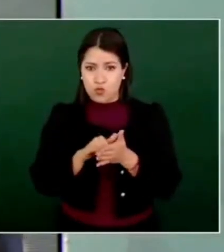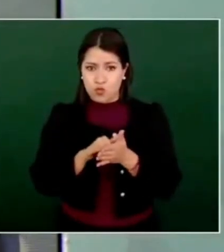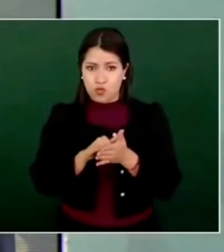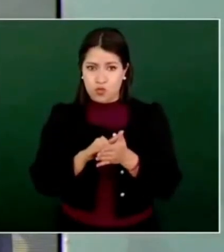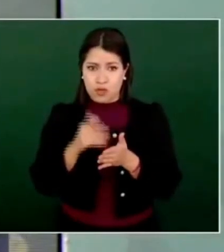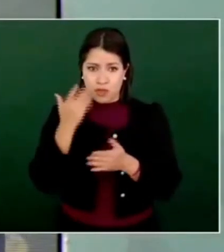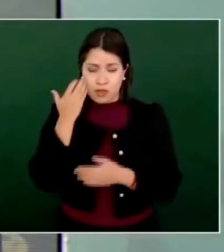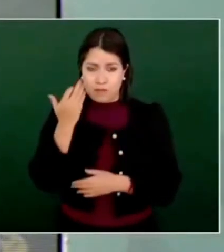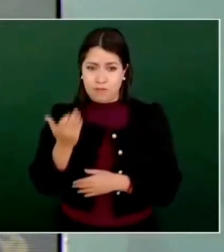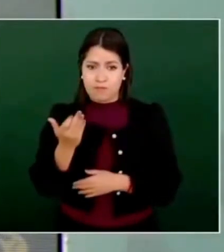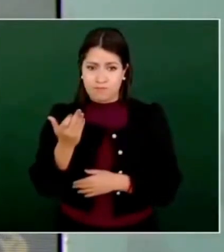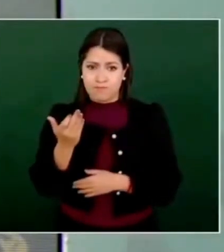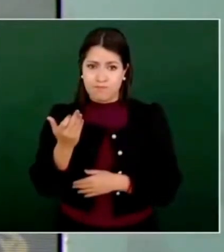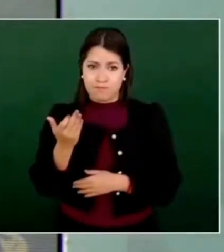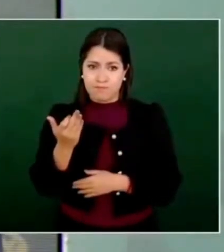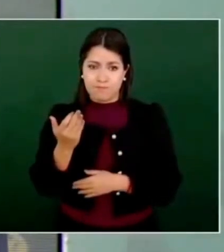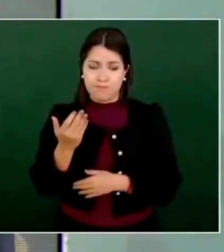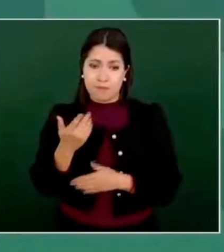Financial Times.